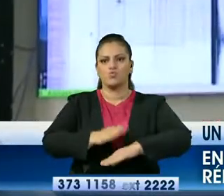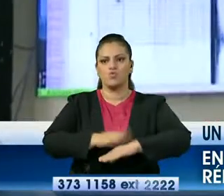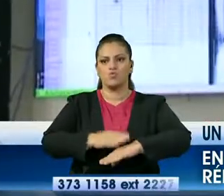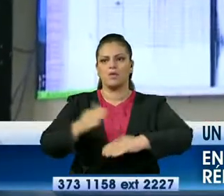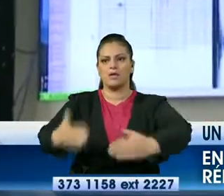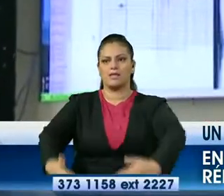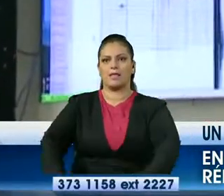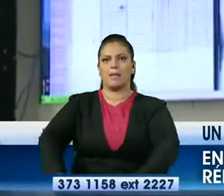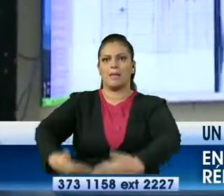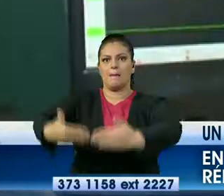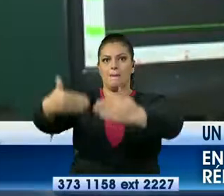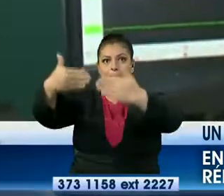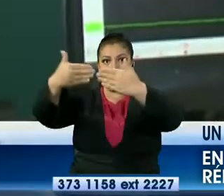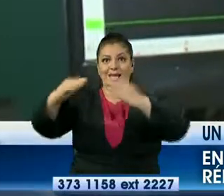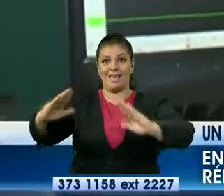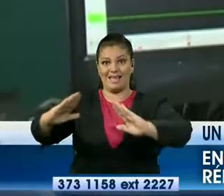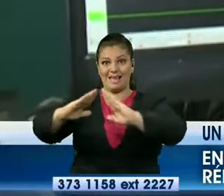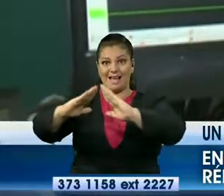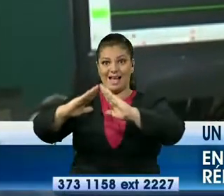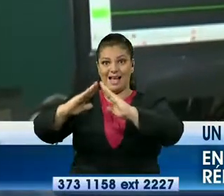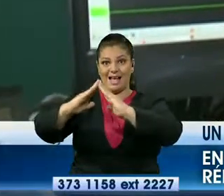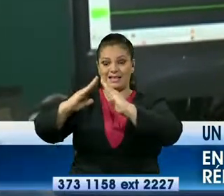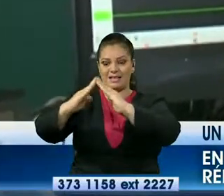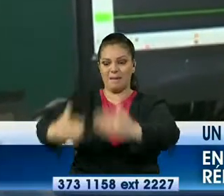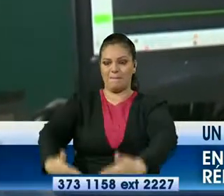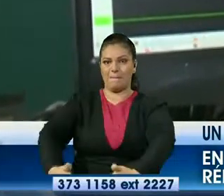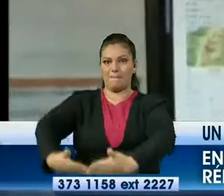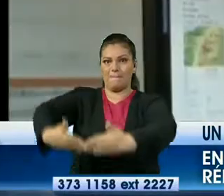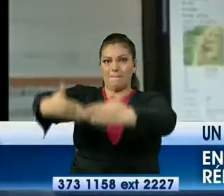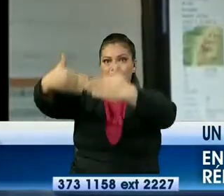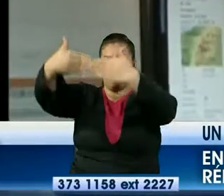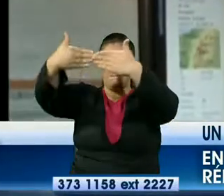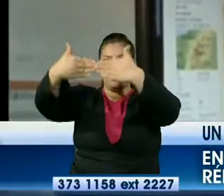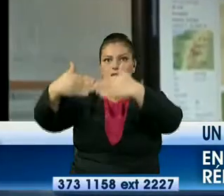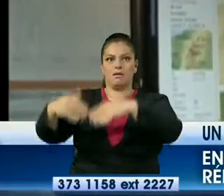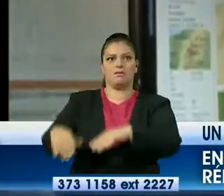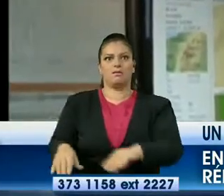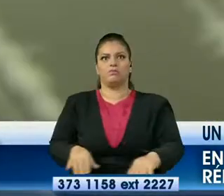vivienda provocó que una pared le cayera encima.